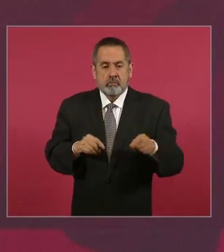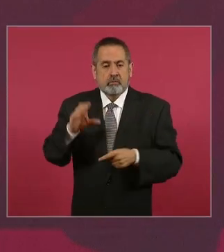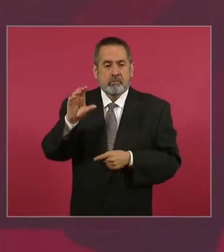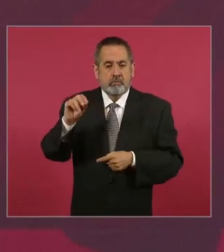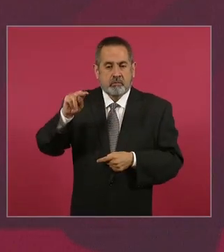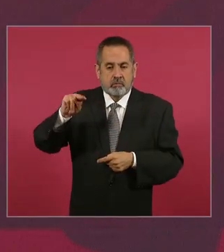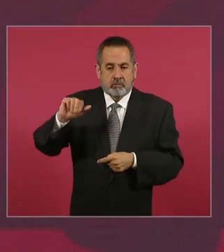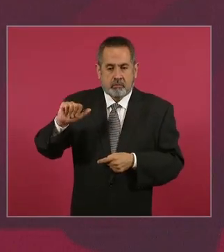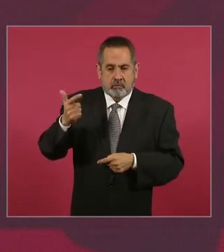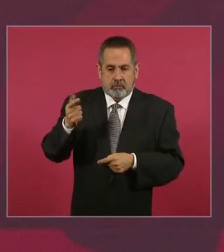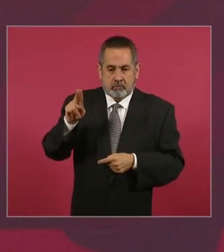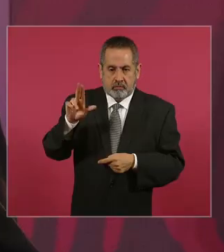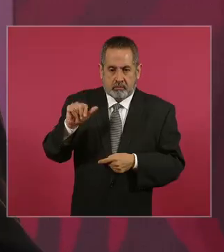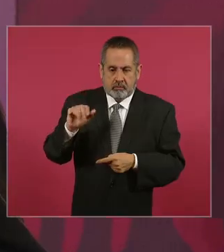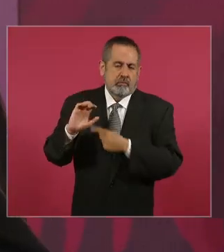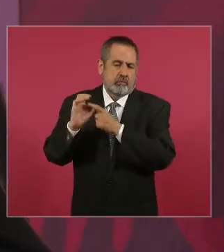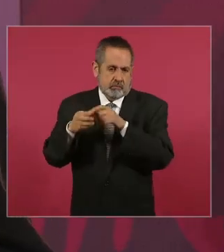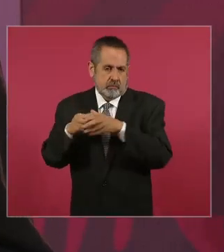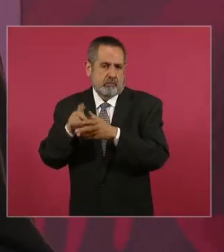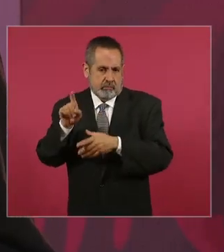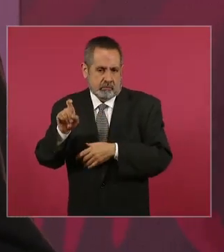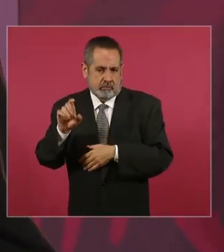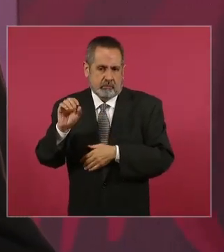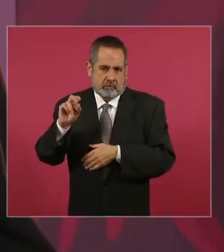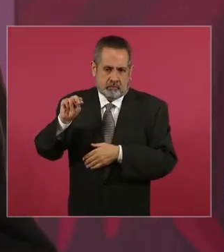agua, la Comisión del Agua,